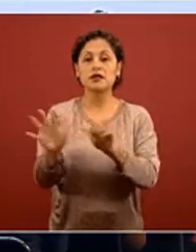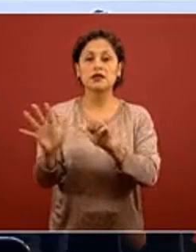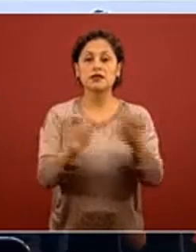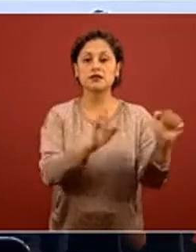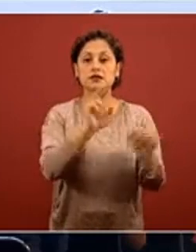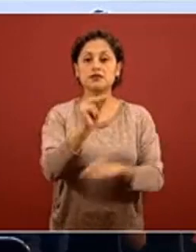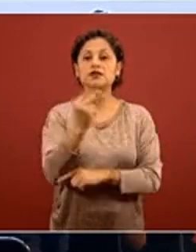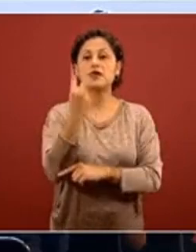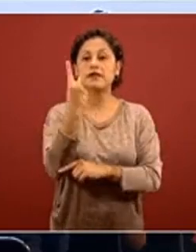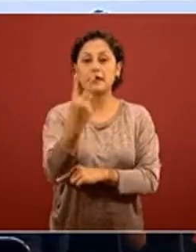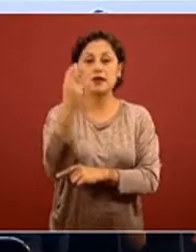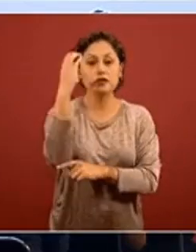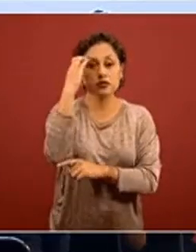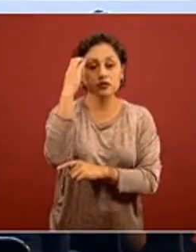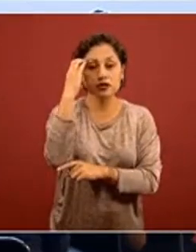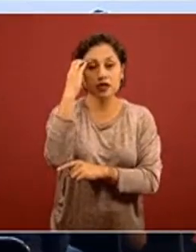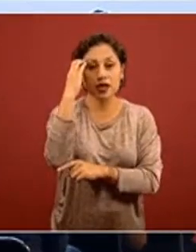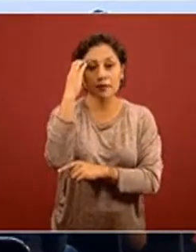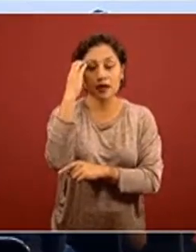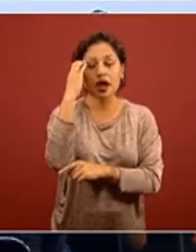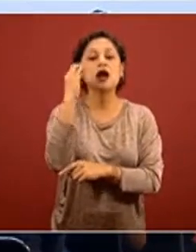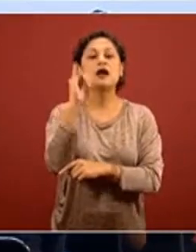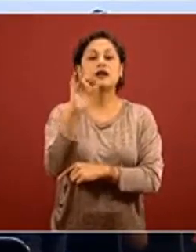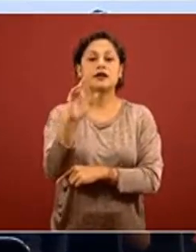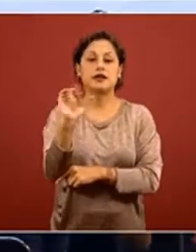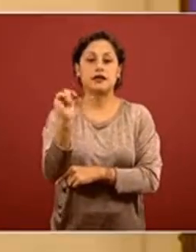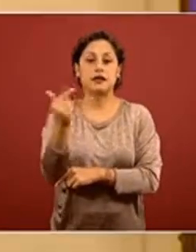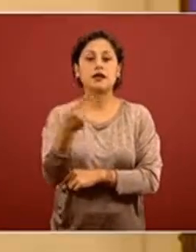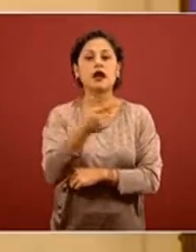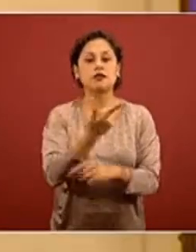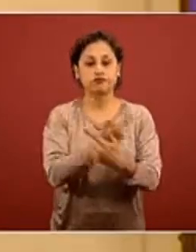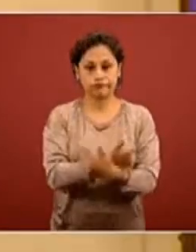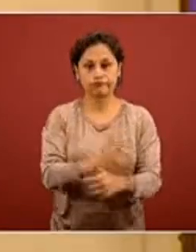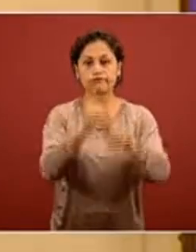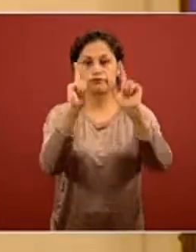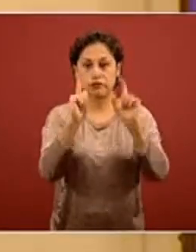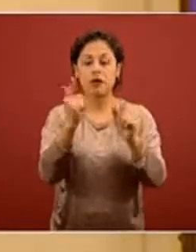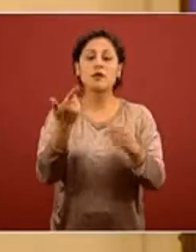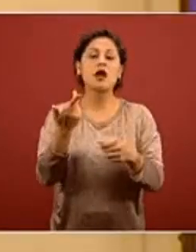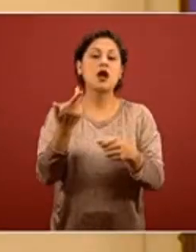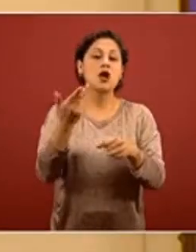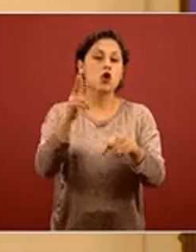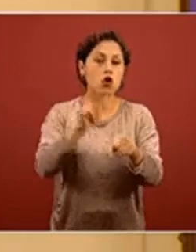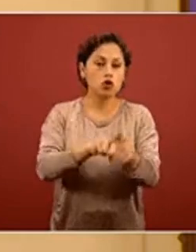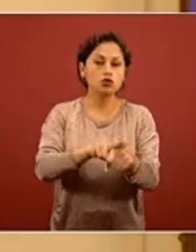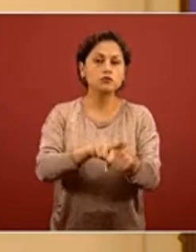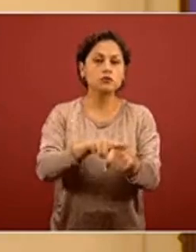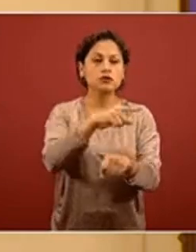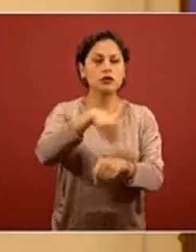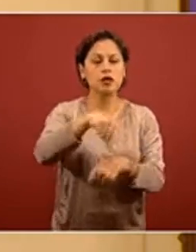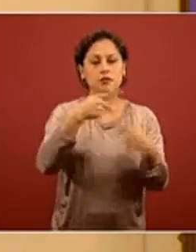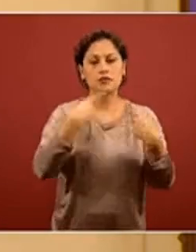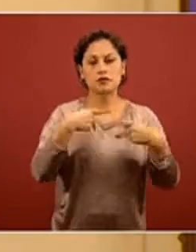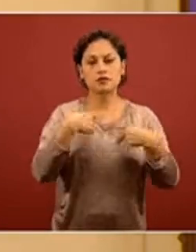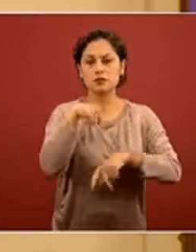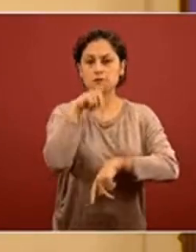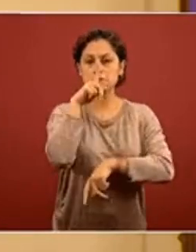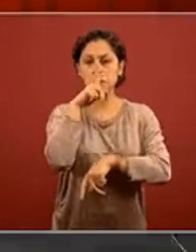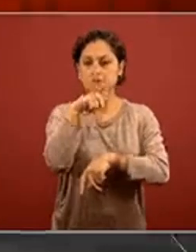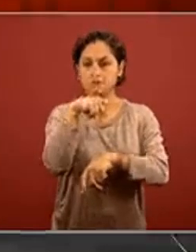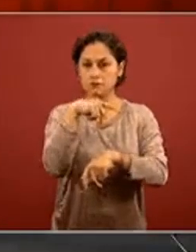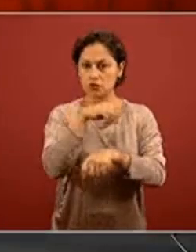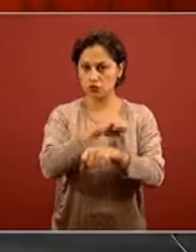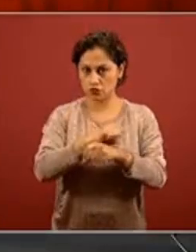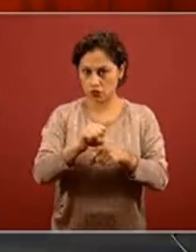12.682 camas IRAC disponibles, estamos hablando de hospitalización general, pacientes que no requieren un ventilador, y